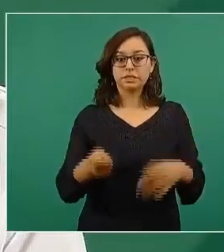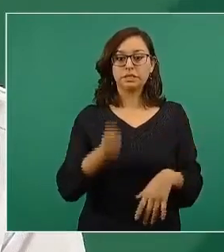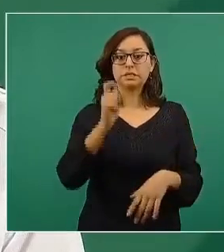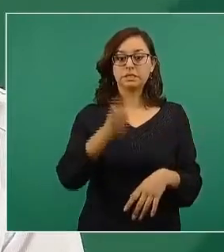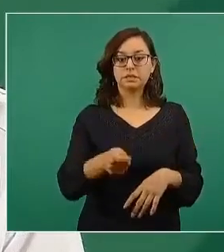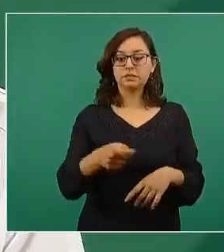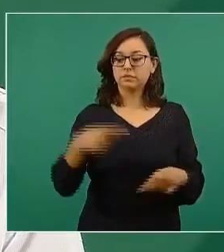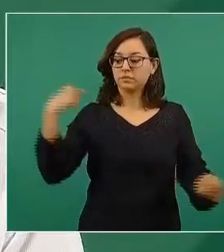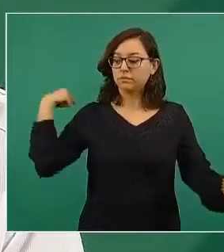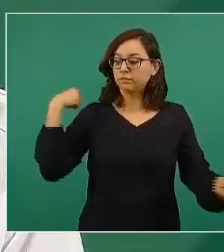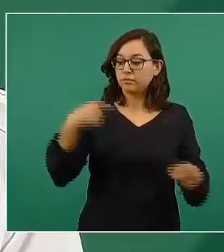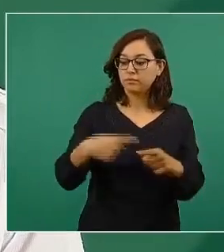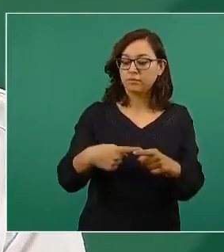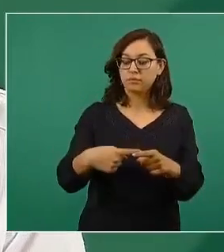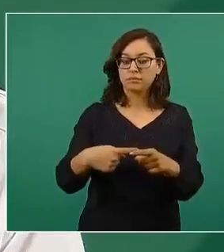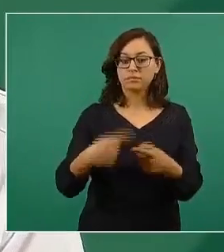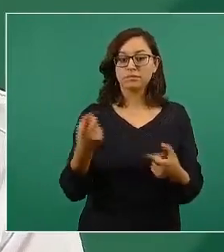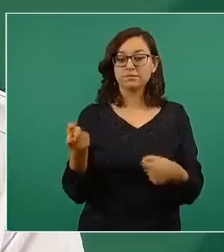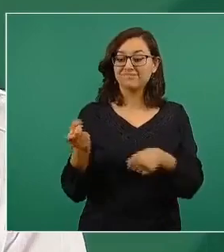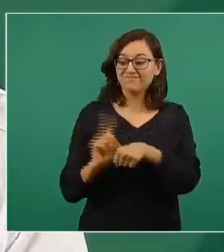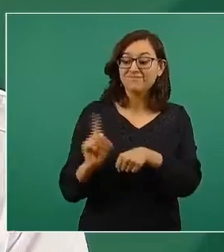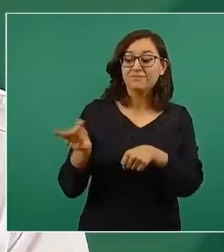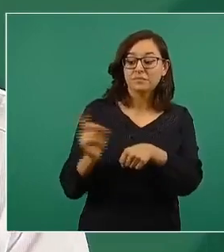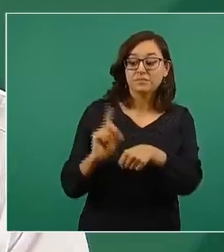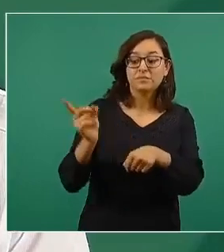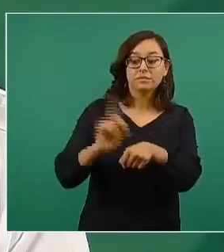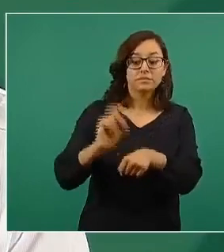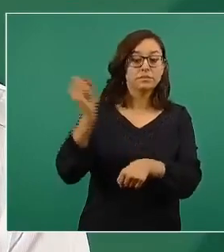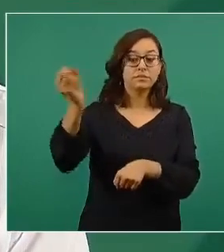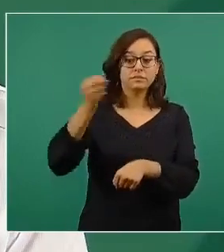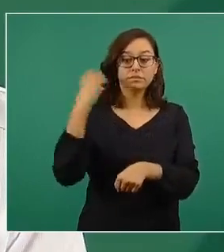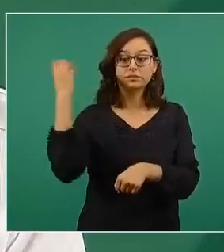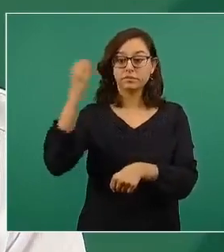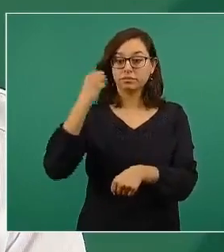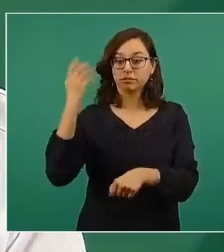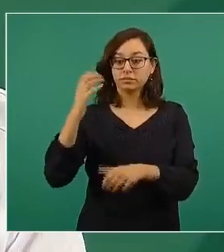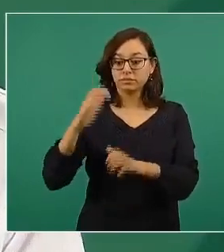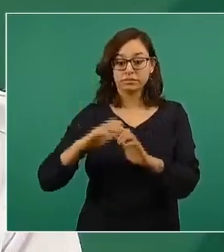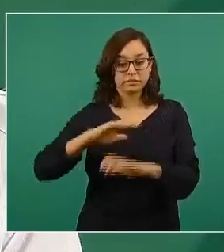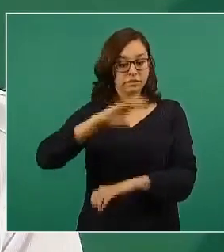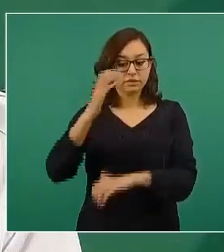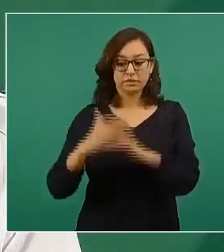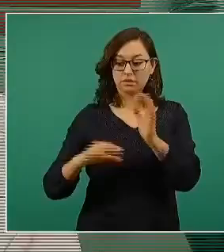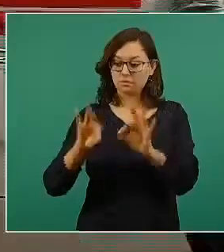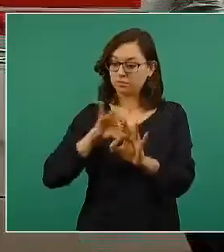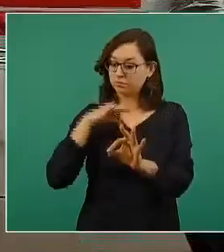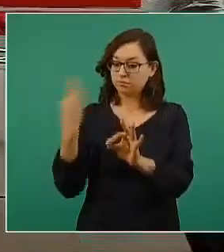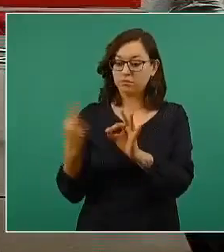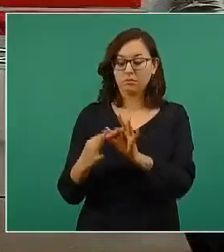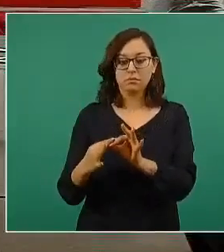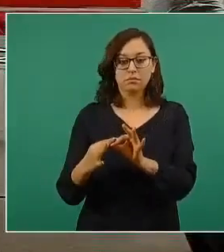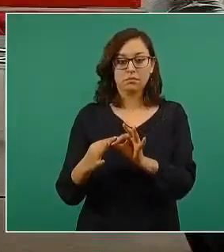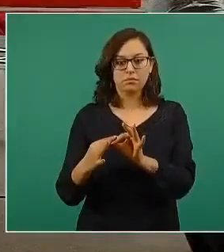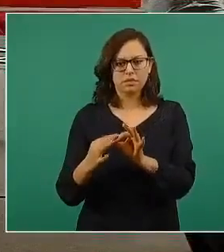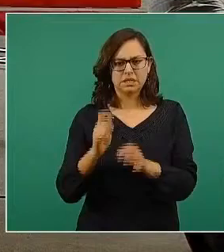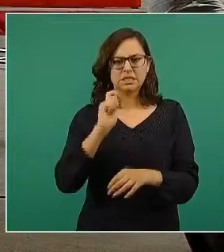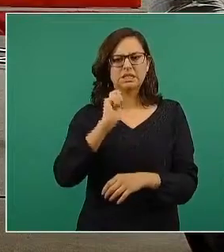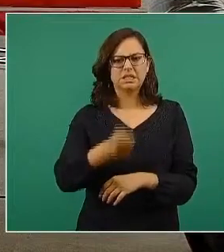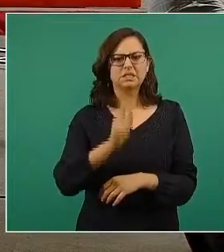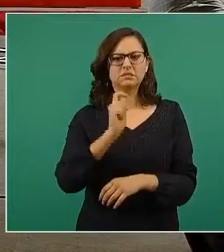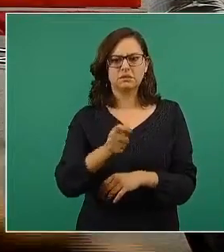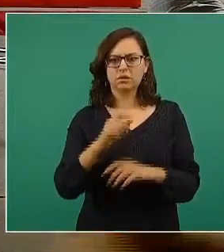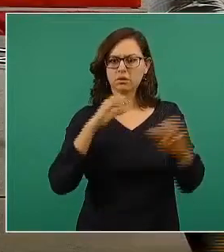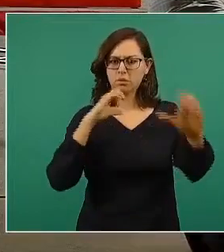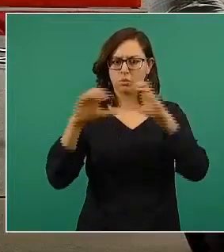de la conferencia de prensa diaria de ninguna manera implica cerrar los canales de comunicación. Es